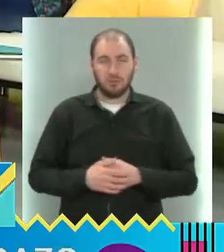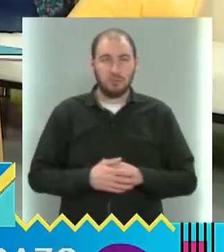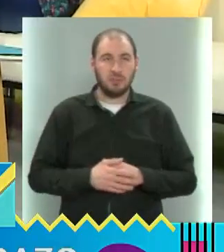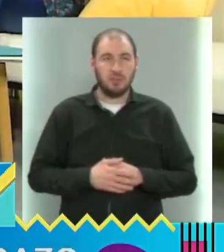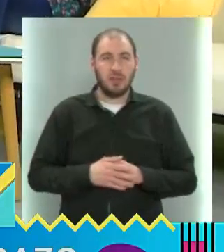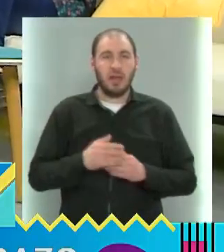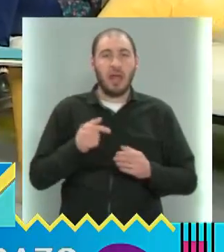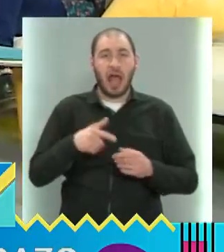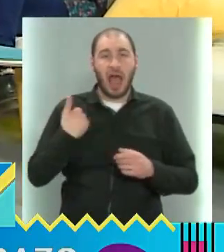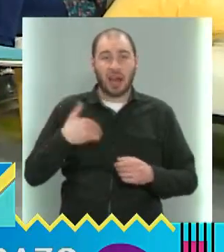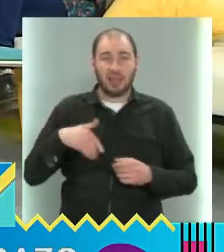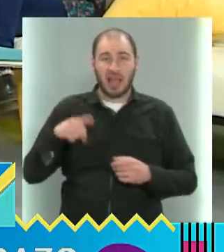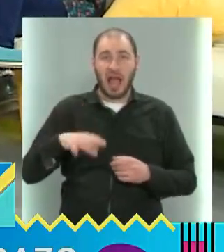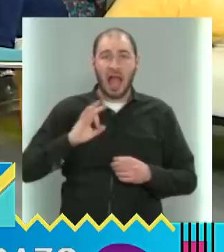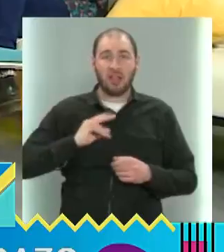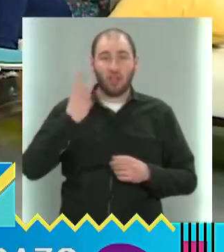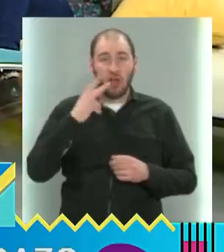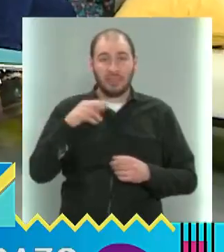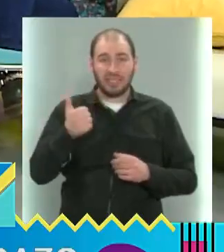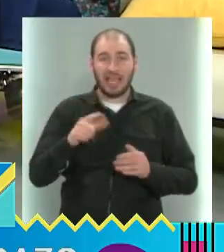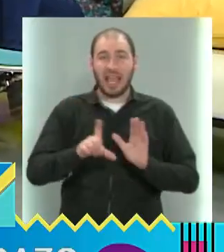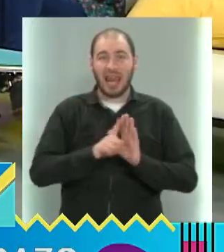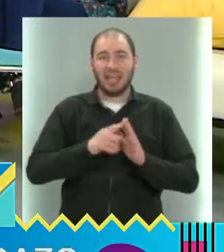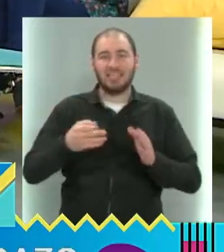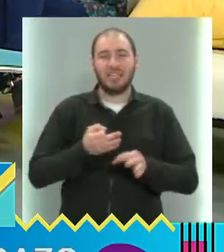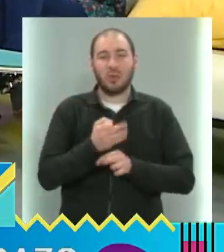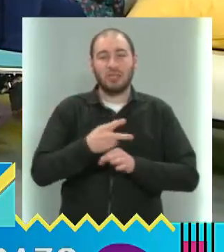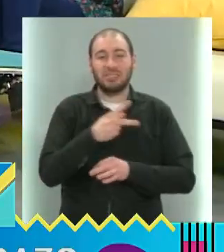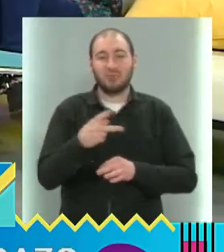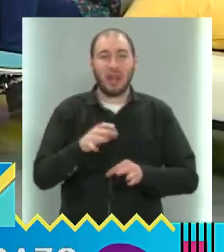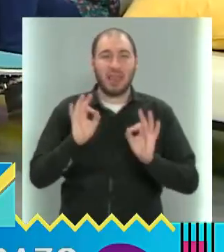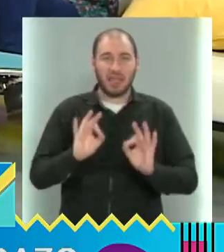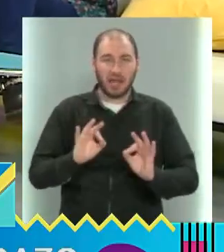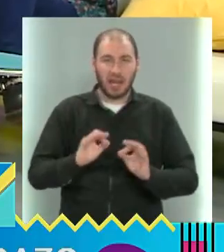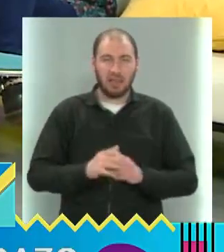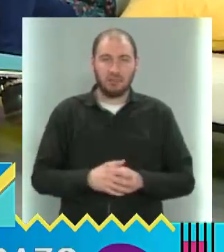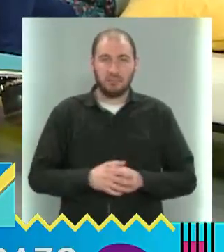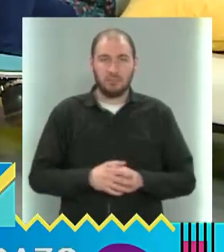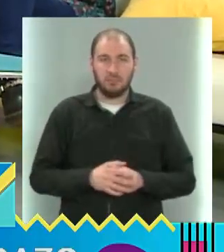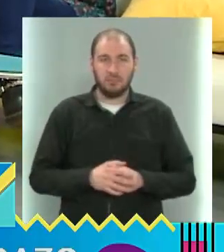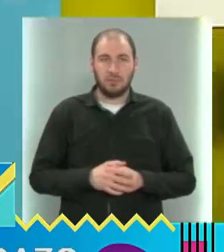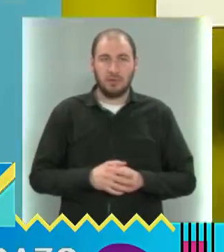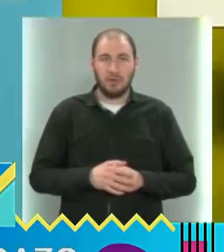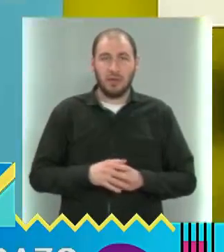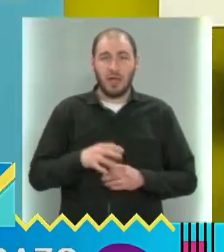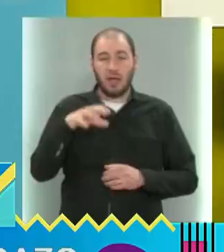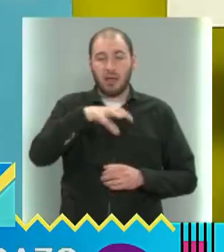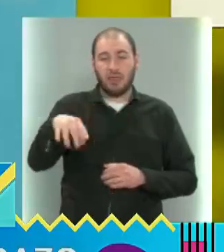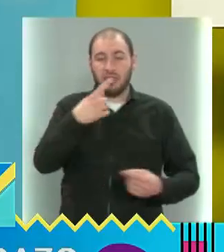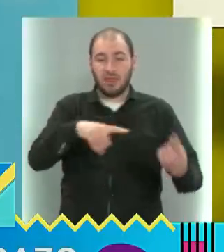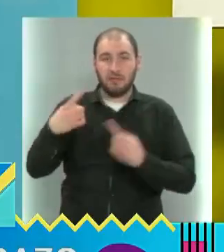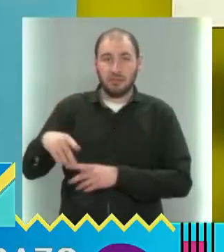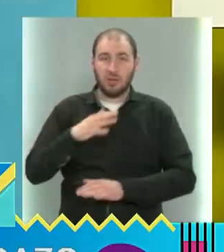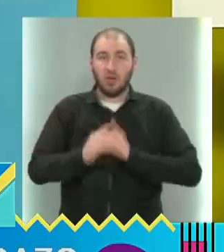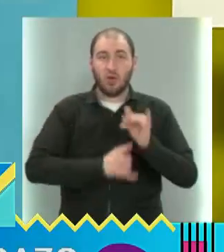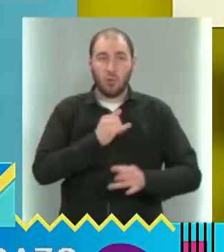miren, en Argentina desde el 2006 hay una ley de educación sexual integral y desde distintas partes se ha